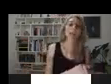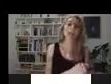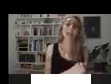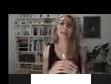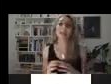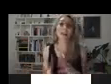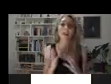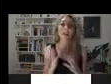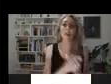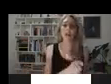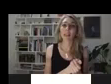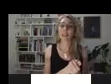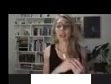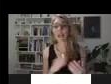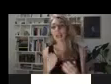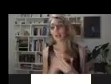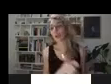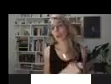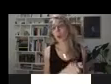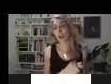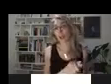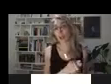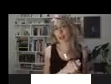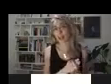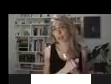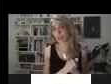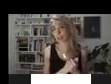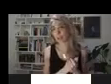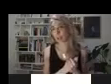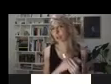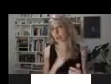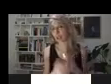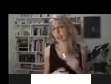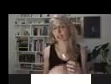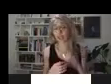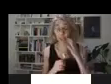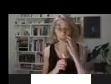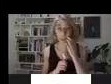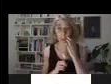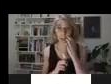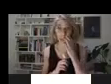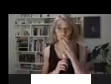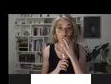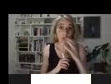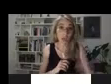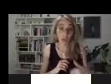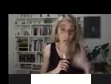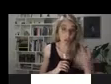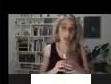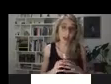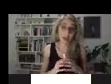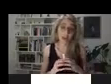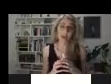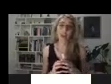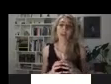porque la vida o la ventana por la cual llevamos adelante durante estos